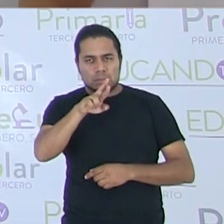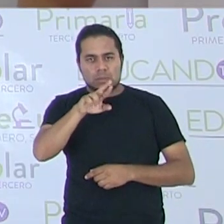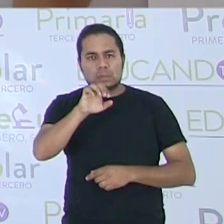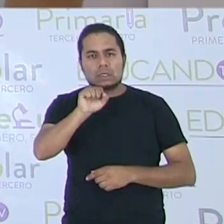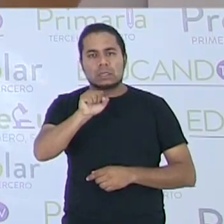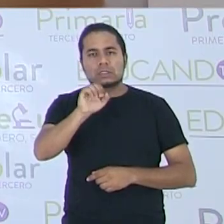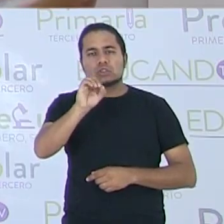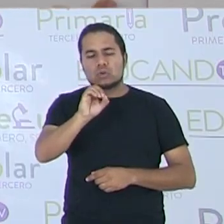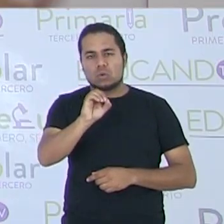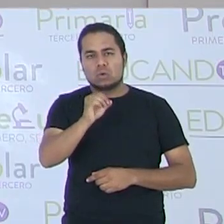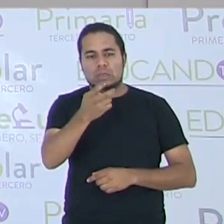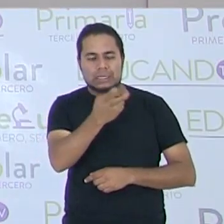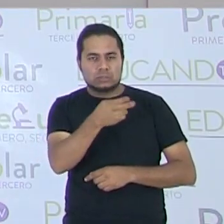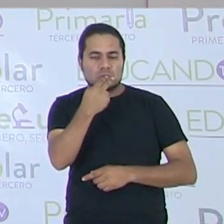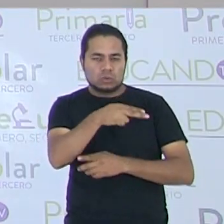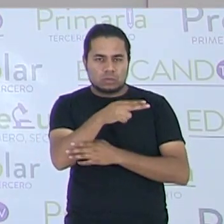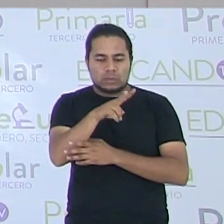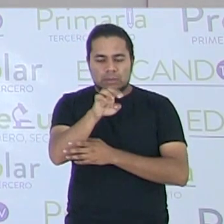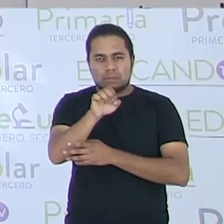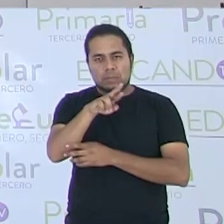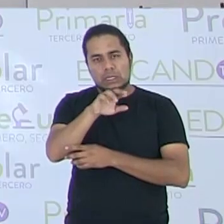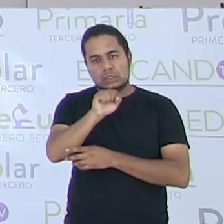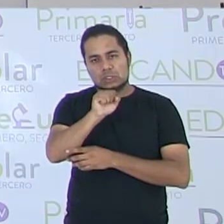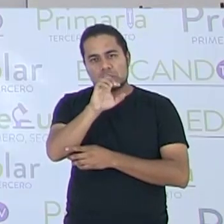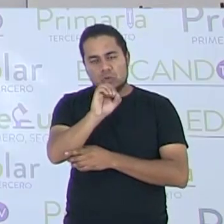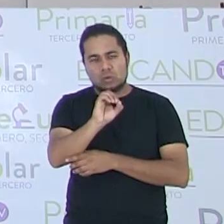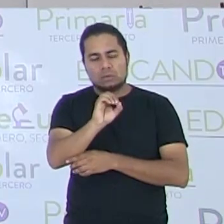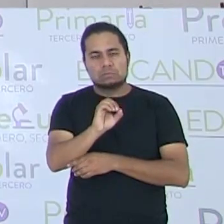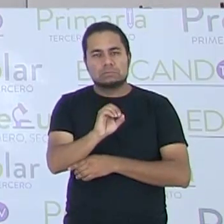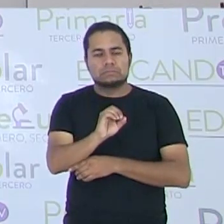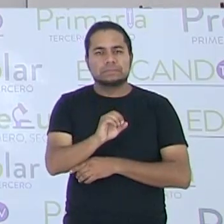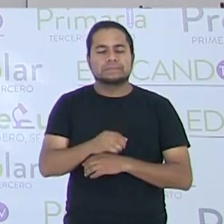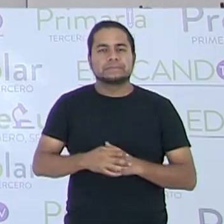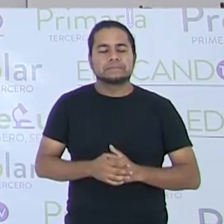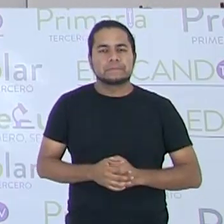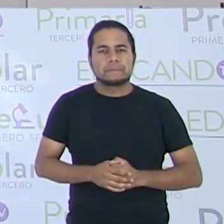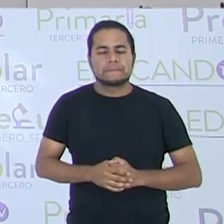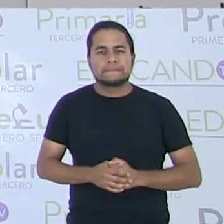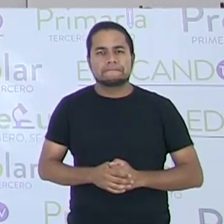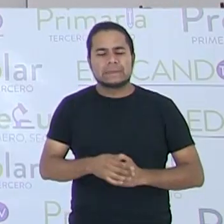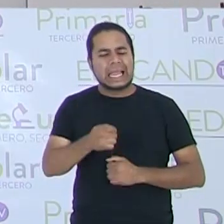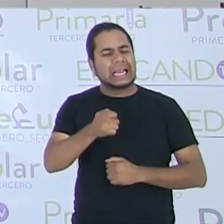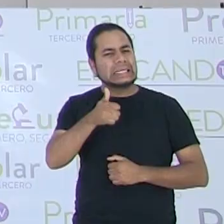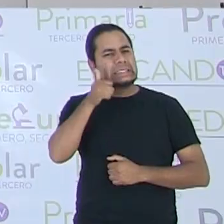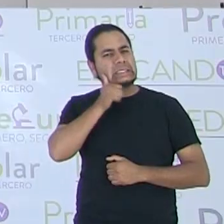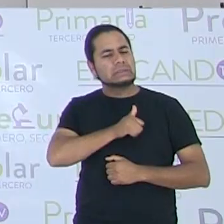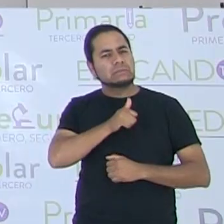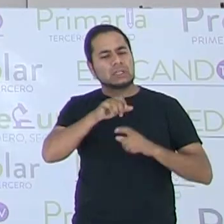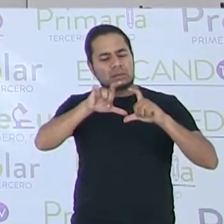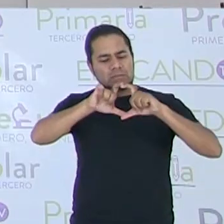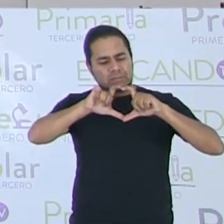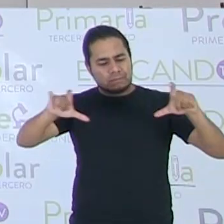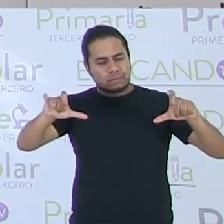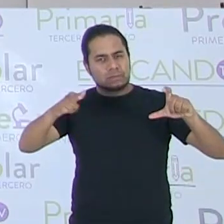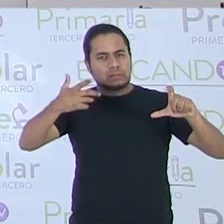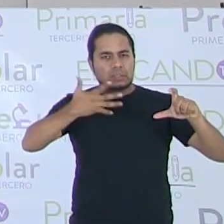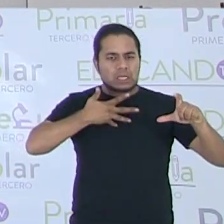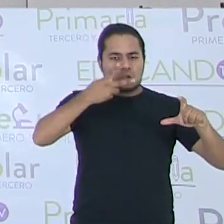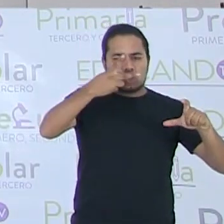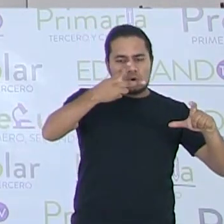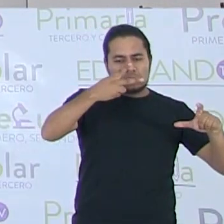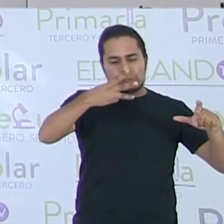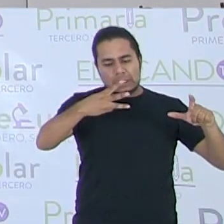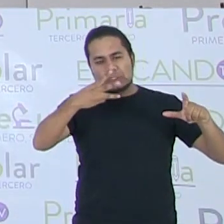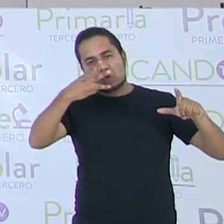versos, ¿sí? Estos son los versos. Generalmente las estrofas tienen de 2 a